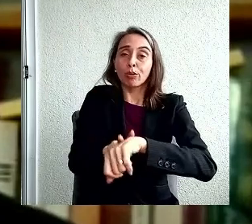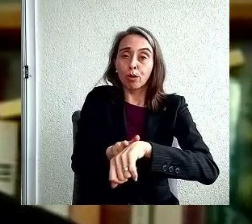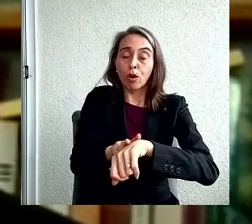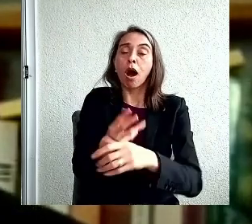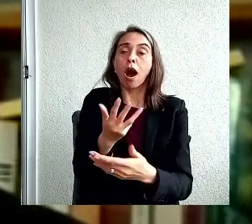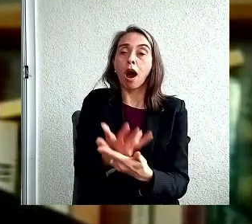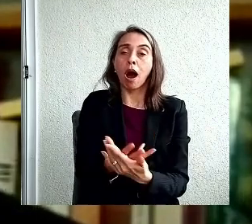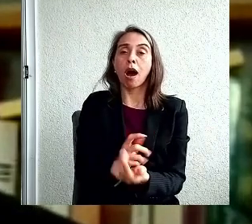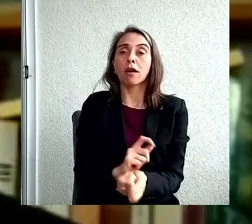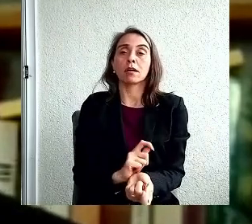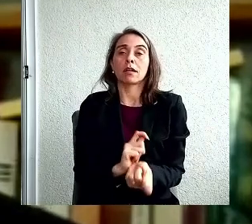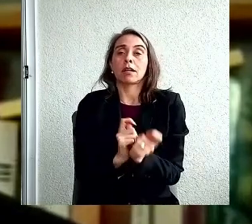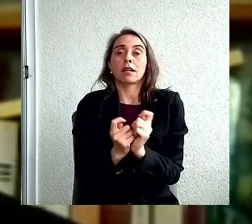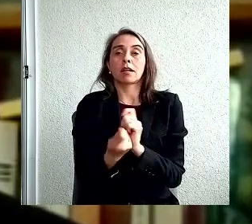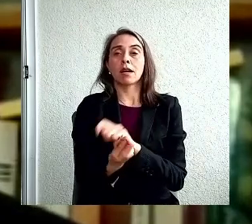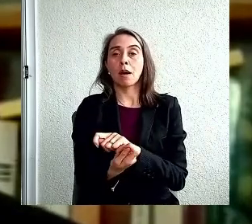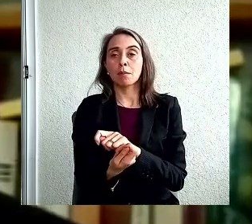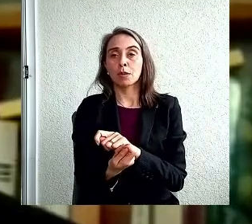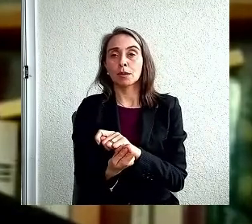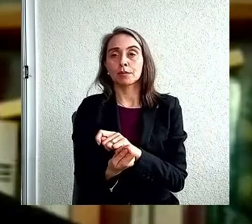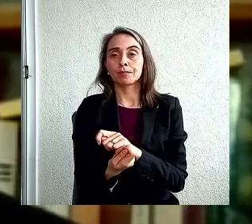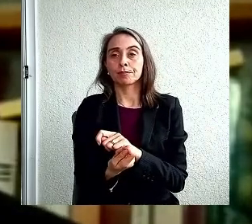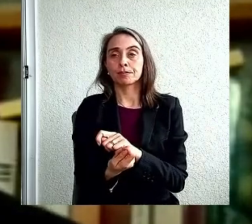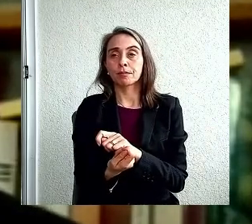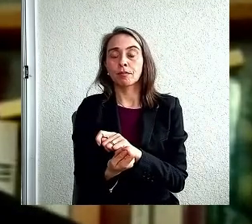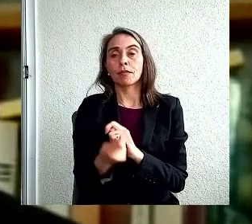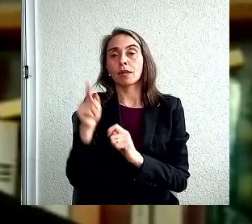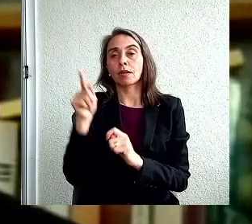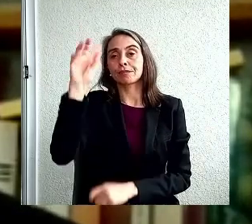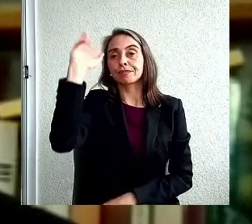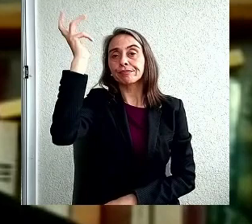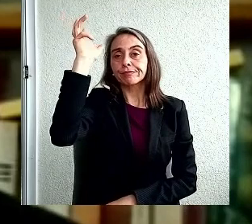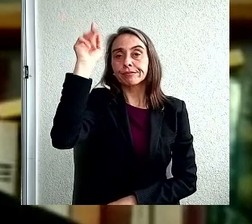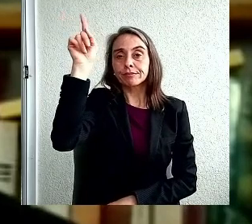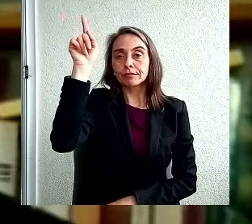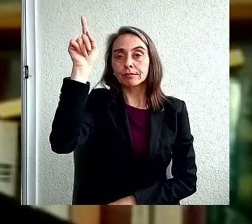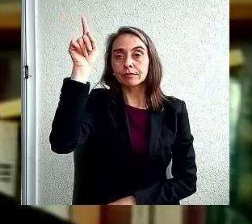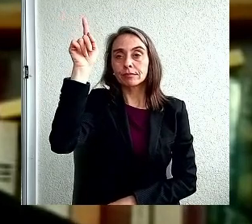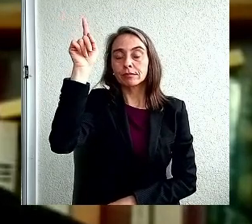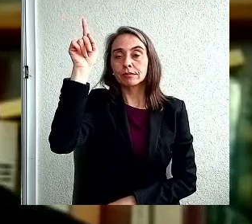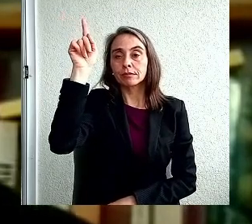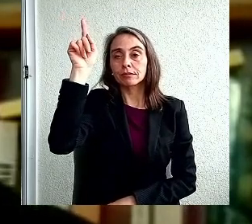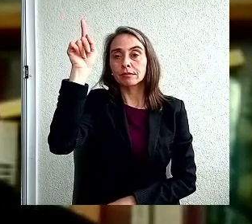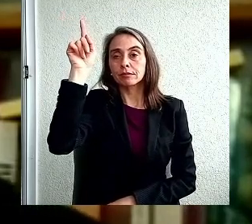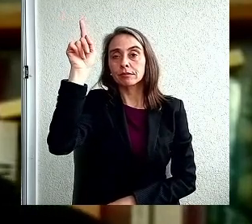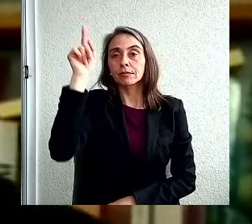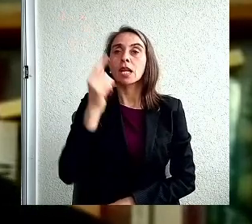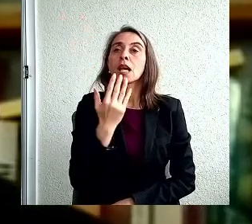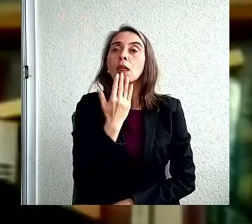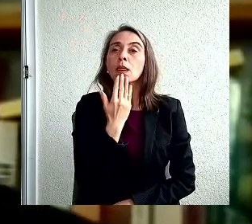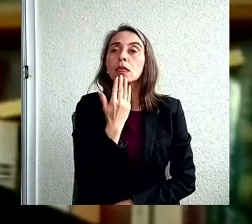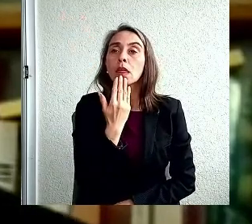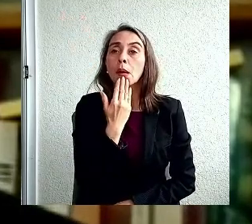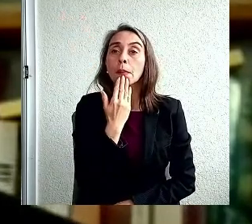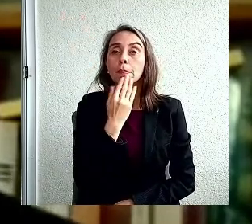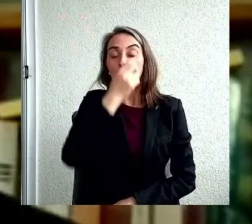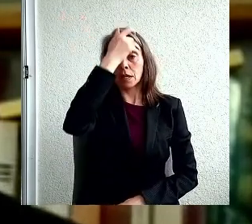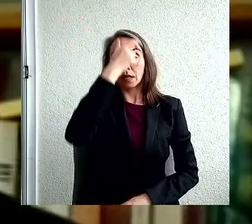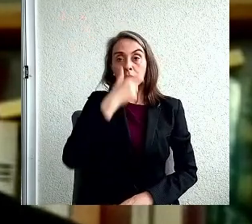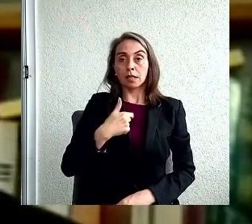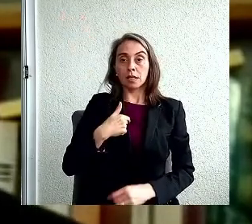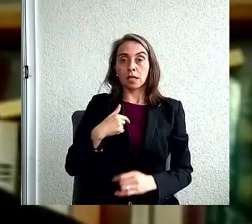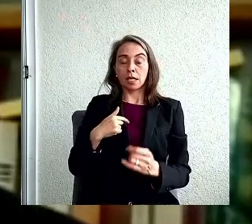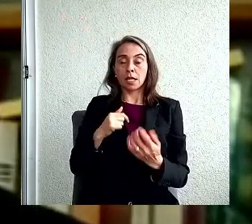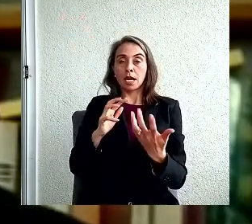el clima. Entonces también que hay adoptar todo lo que hace en tu país, en